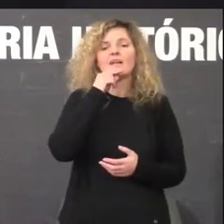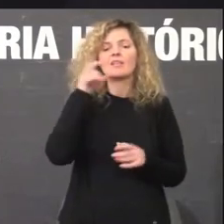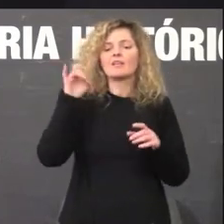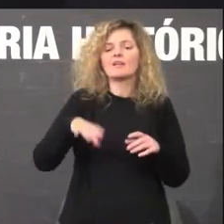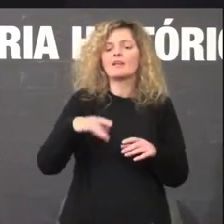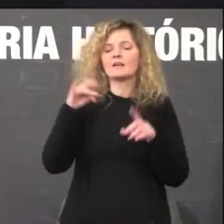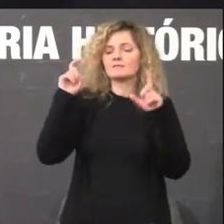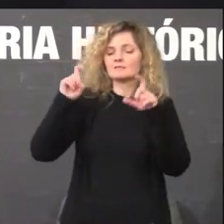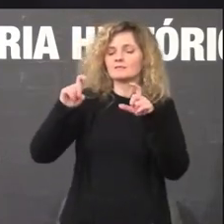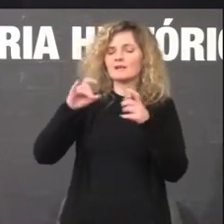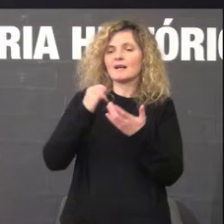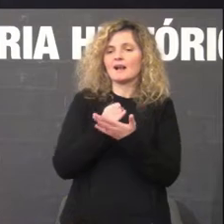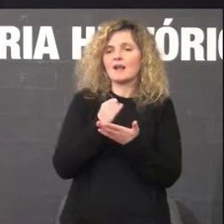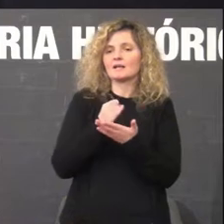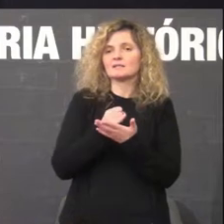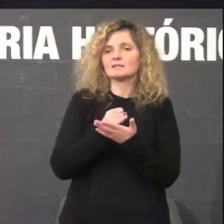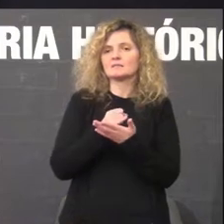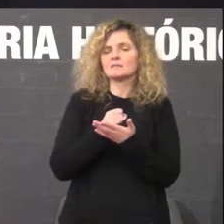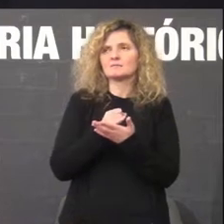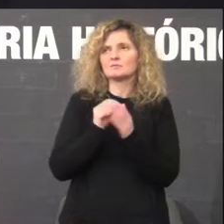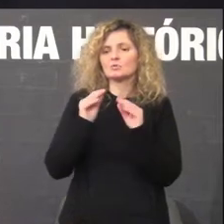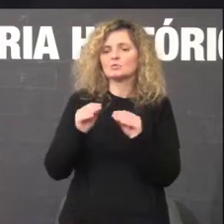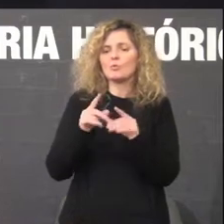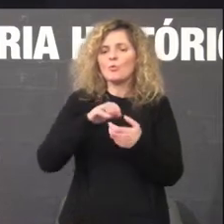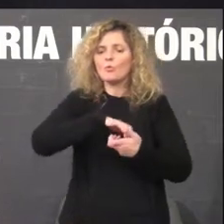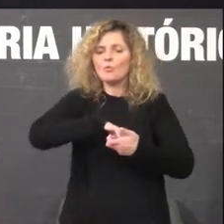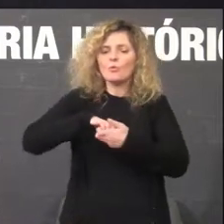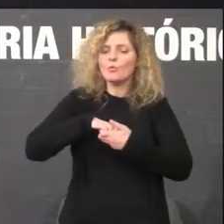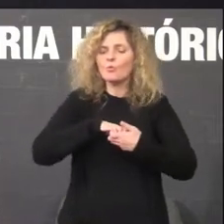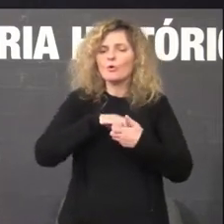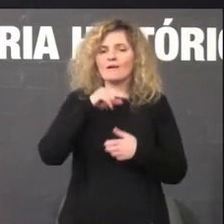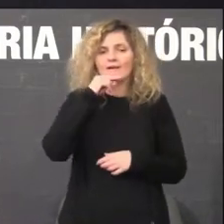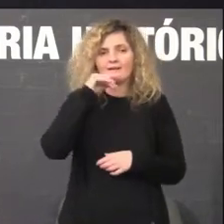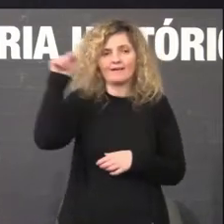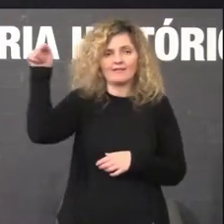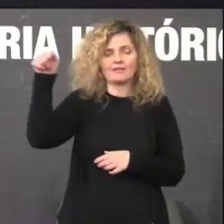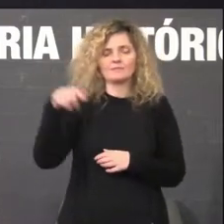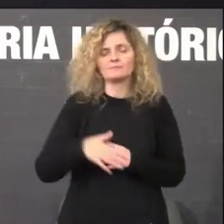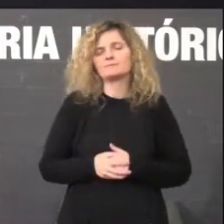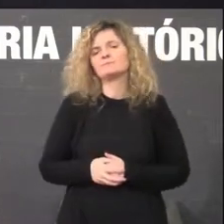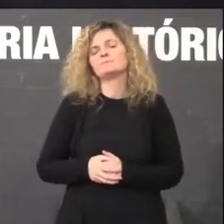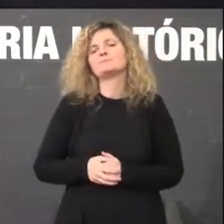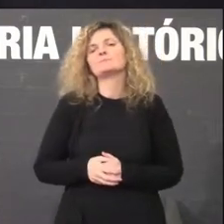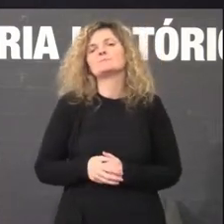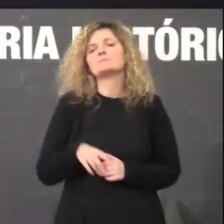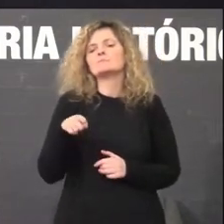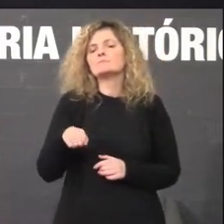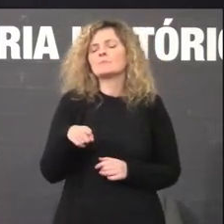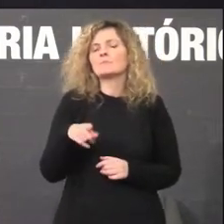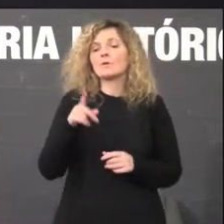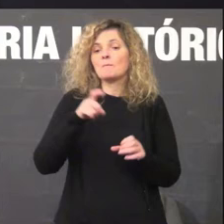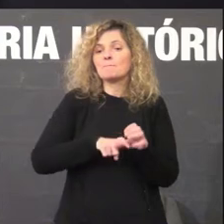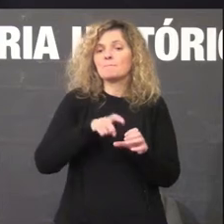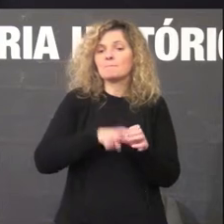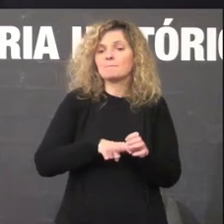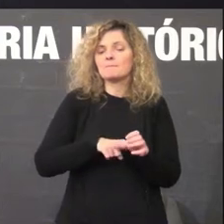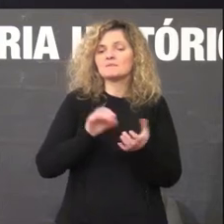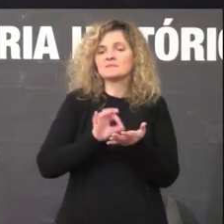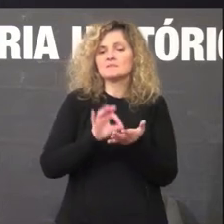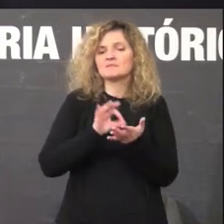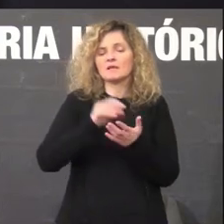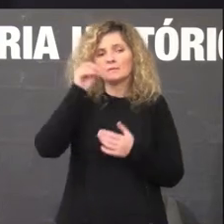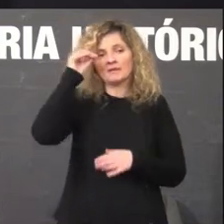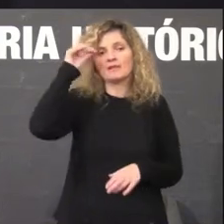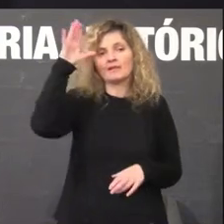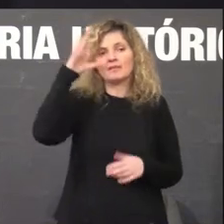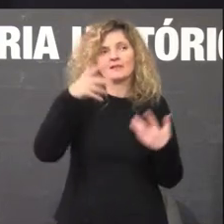daba clases a su cuñado en Grecia, que era un miembro de los servicios de